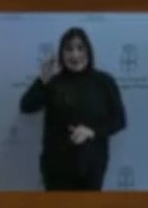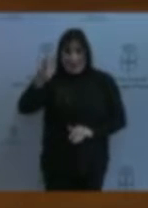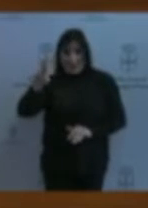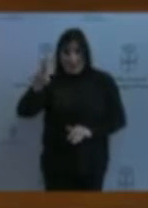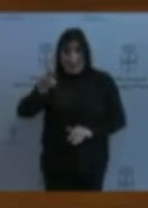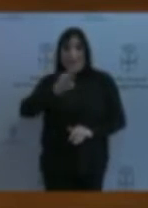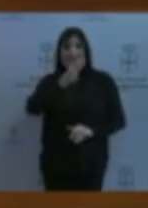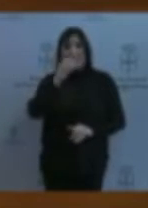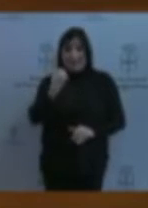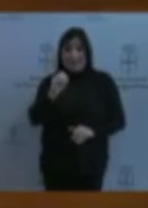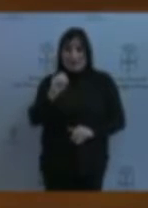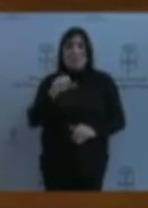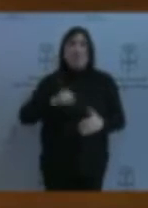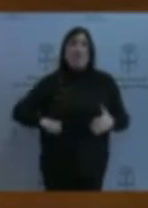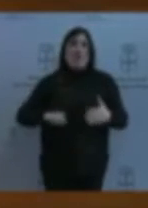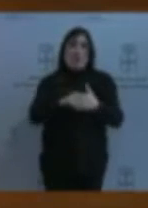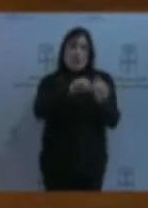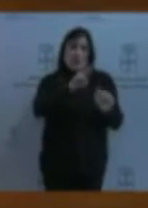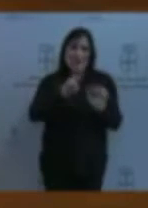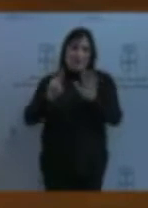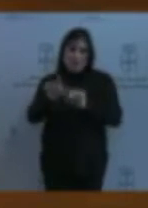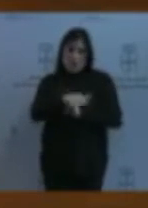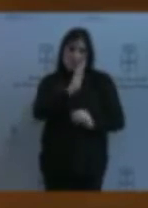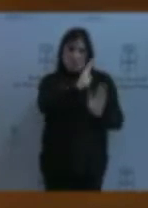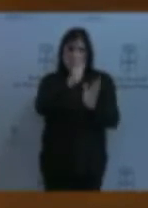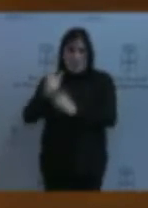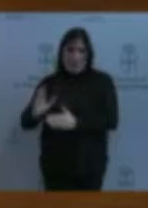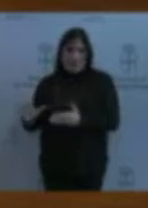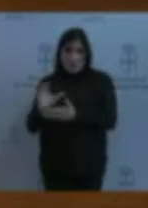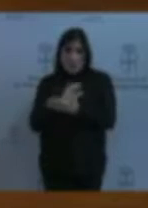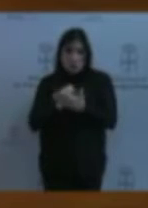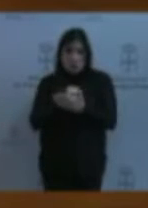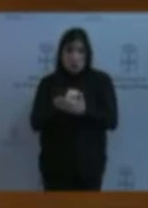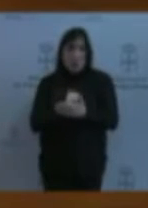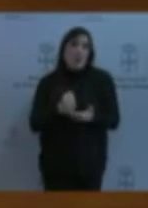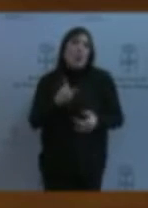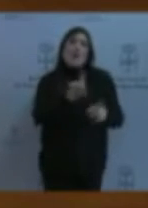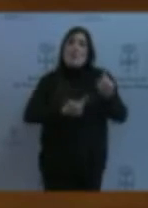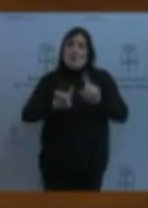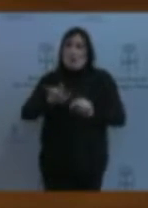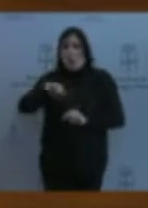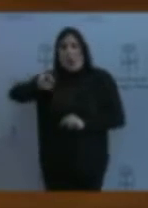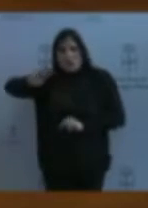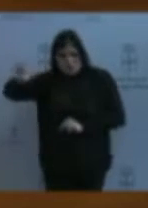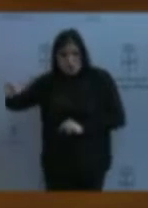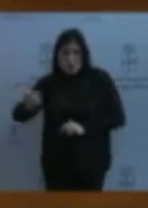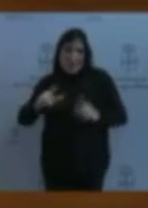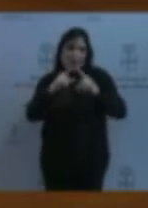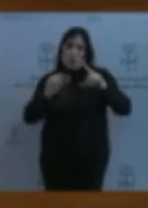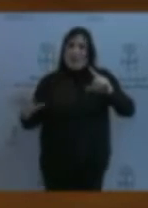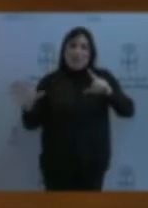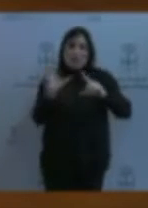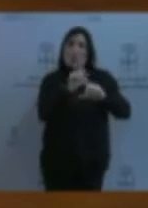27. Lógicamente, ha habido incidencias en todo Asturias, pero particularmente con